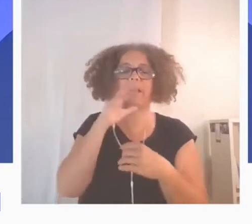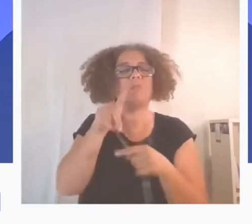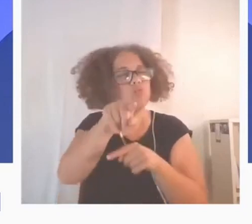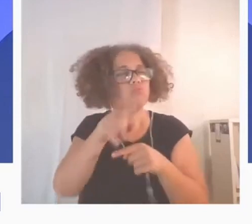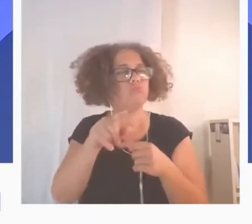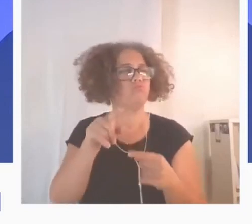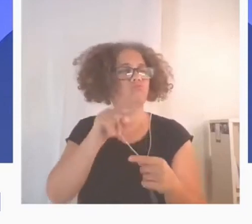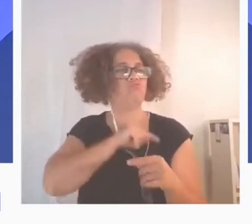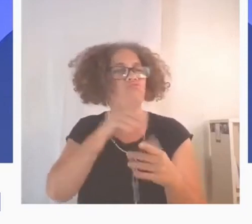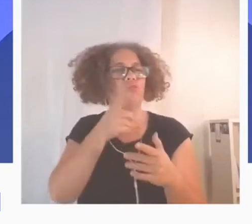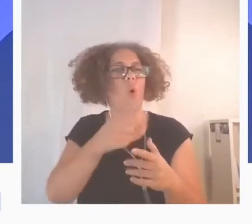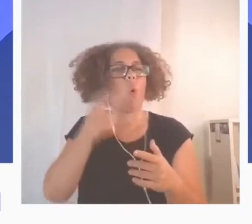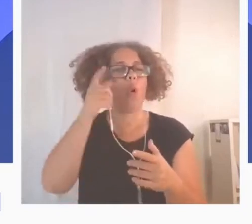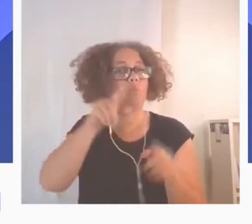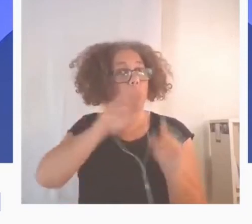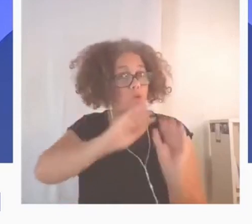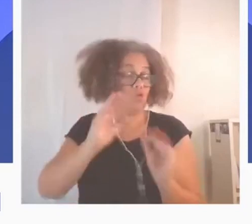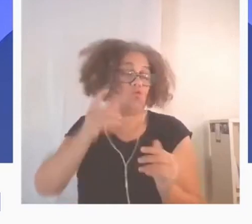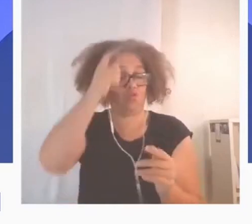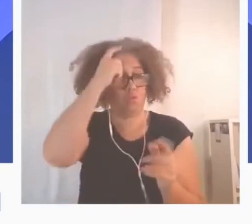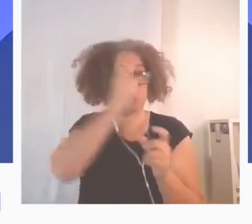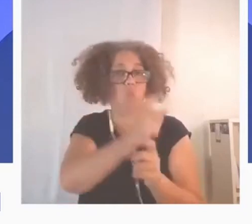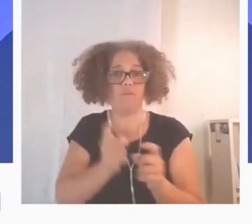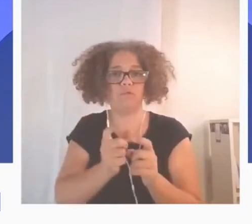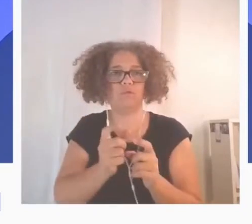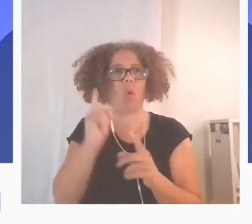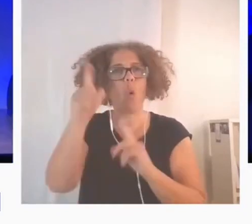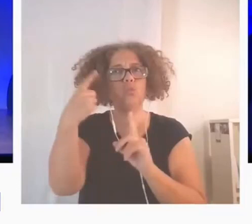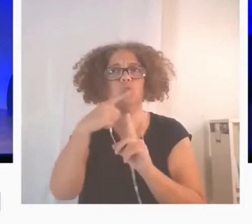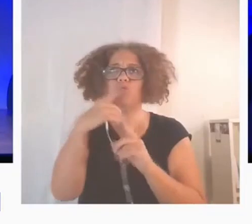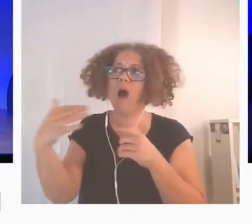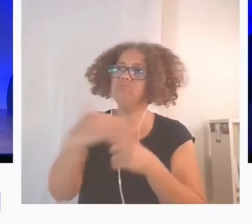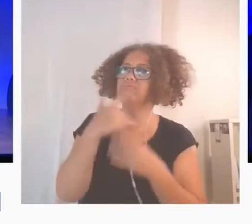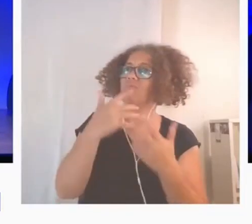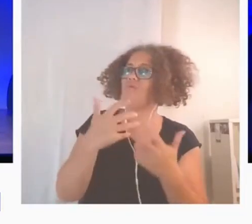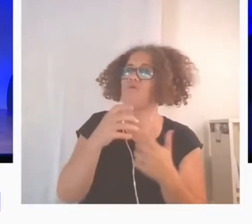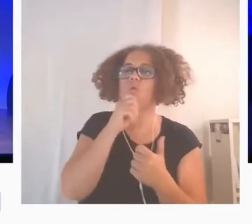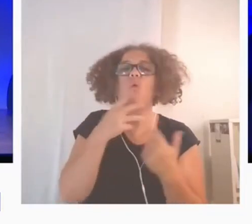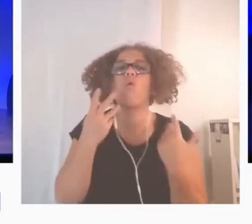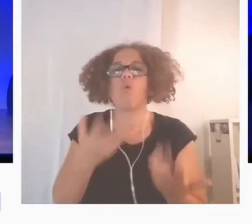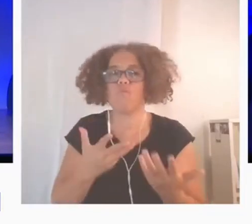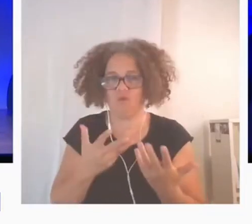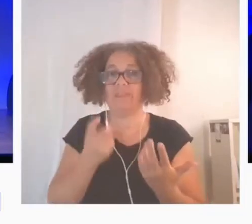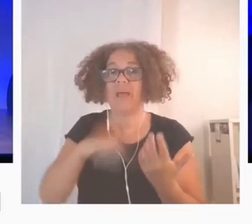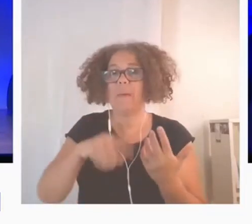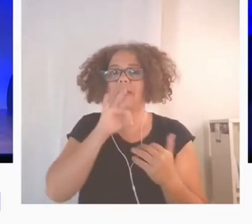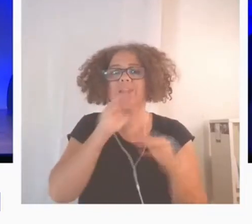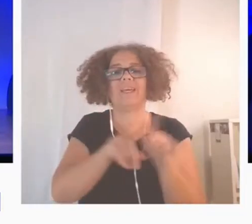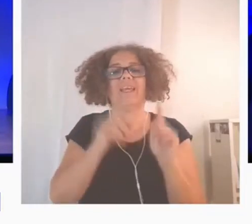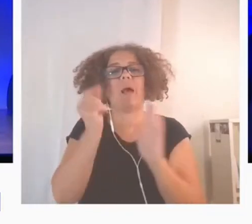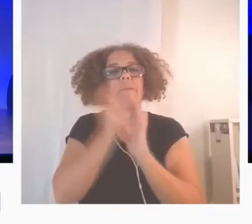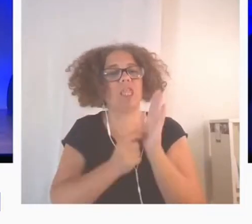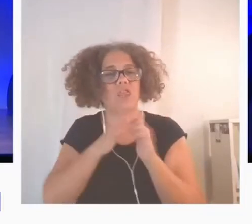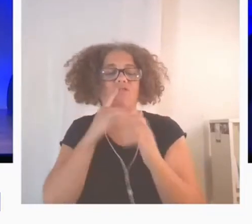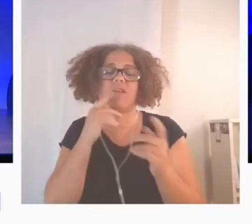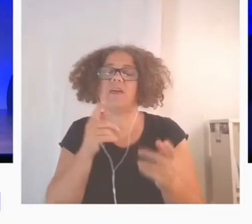en vuestro municipio que la cultura beneficia a todos? ¿Cómo se mide? Y quería enlazarlo con la medición del impacto. ¿Cómo